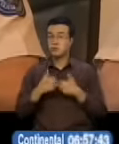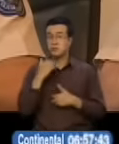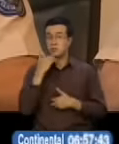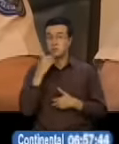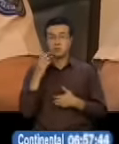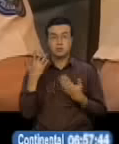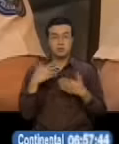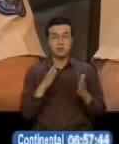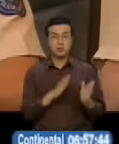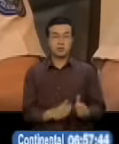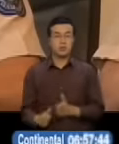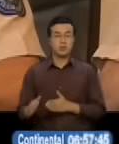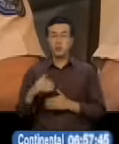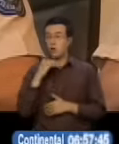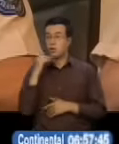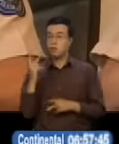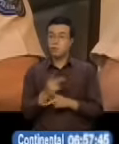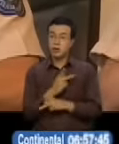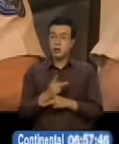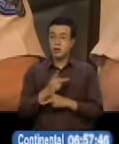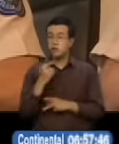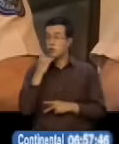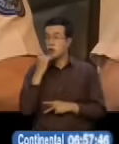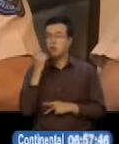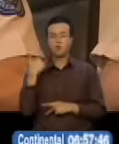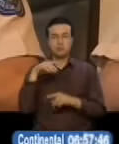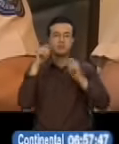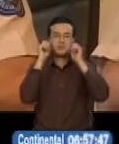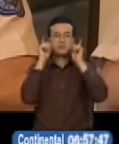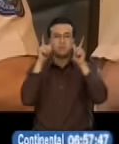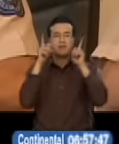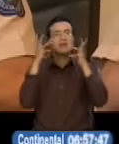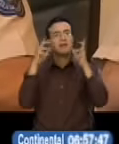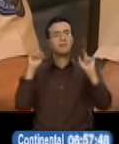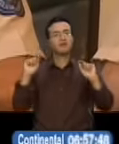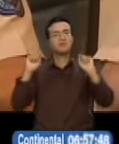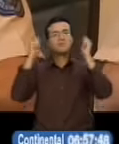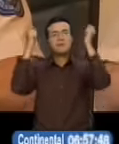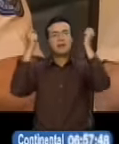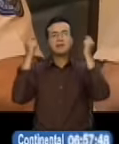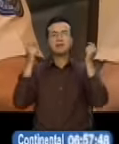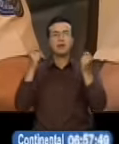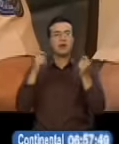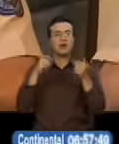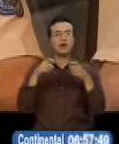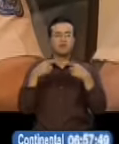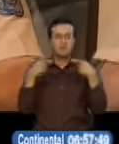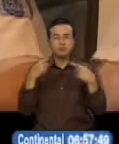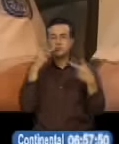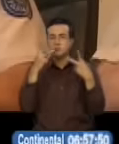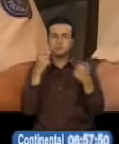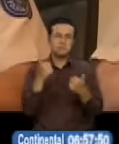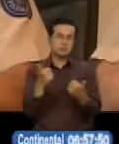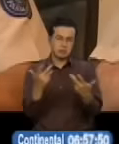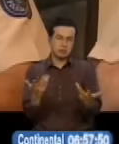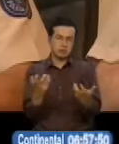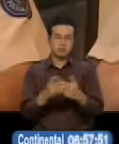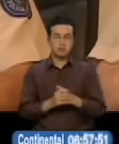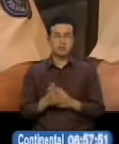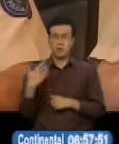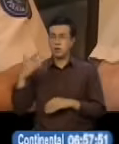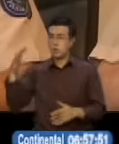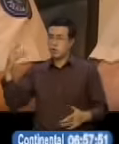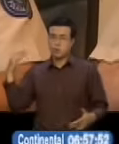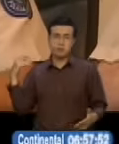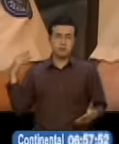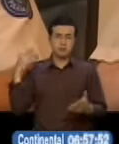asunto que malogre el espectáculo que todos queremos vivir, una fiesta o un evento deportivo de la mejor manera. Nosotros ya venimos